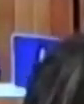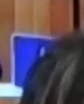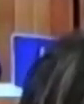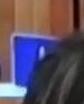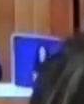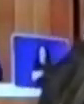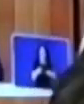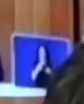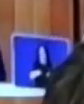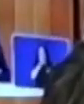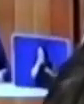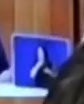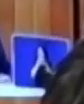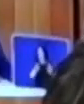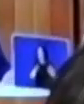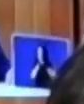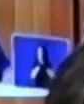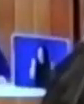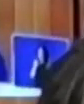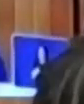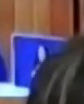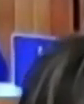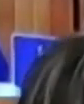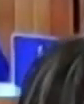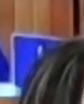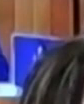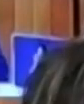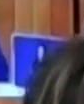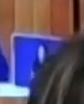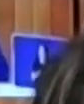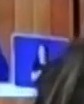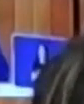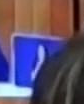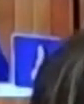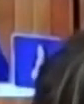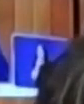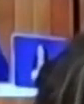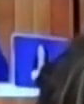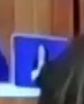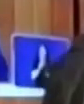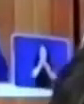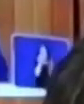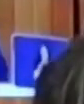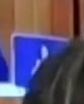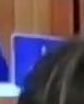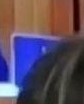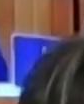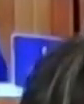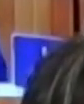nunha provincia, no caso de que eso sexa así, en que circunstancias a que viades, nos como Galiza, non ser